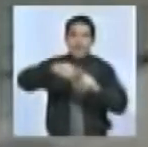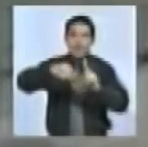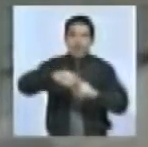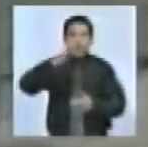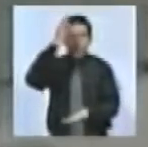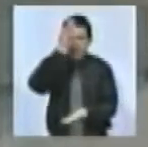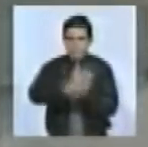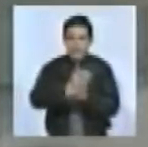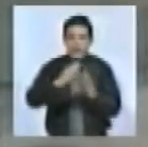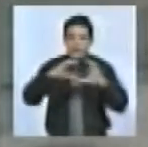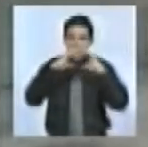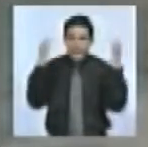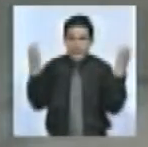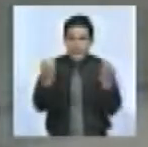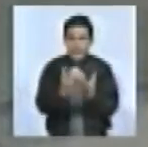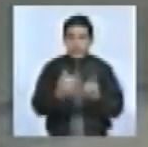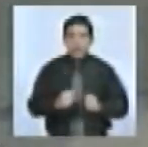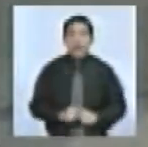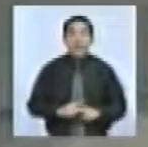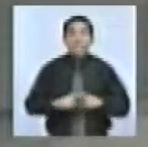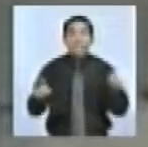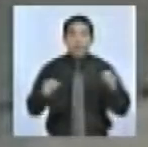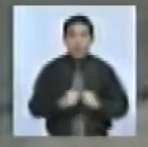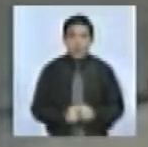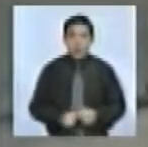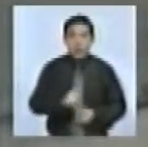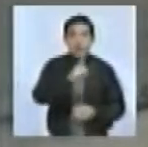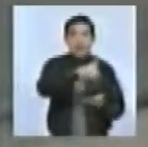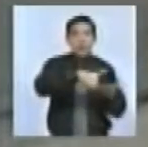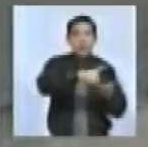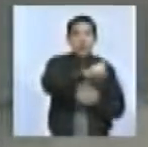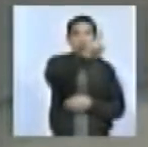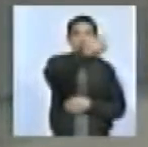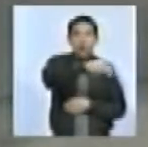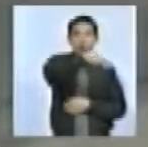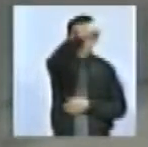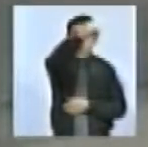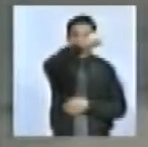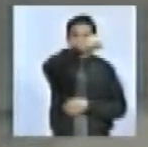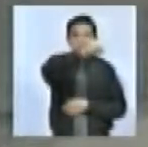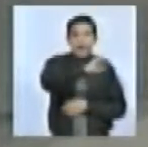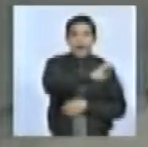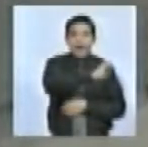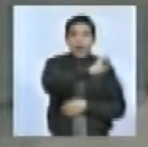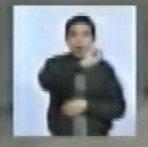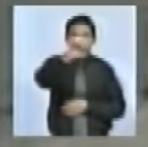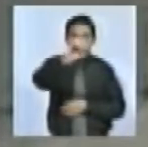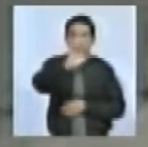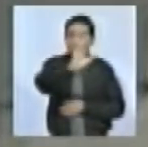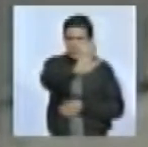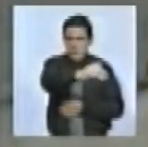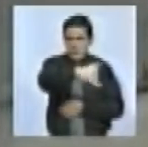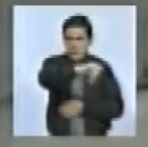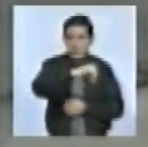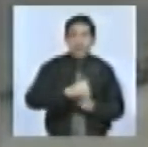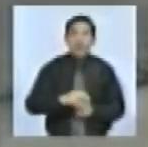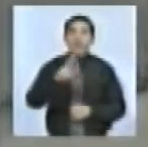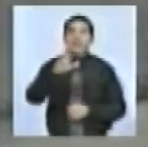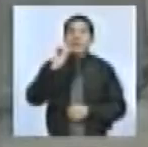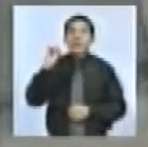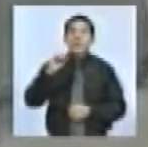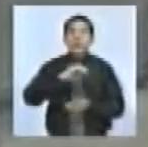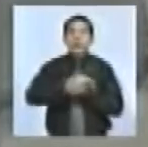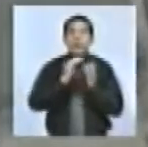Metropolitano de la capital, a excepción del Distrito 1 Noroccidente. La medida rige este viernes 30 de noviembre para las